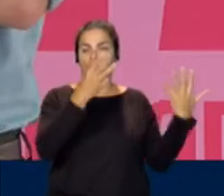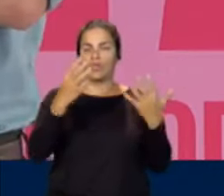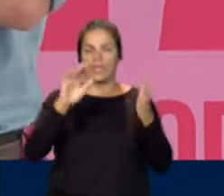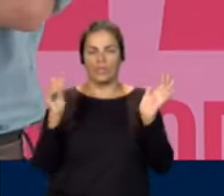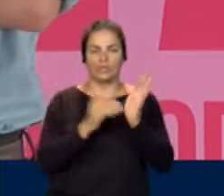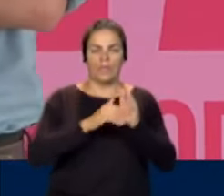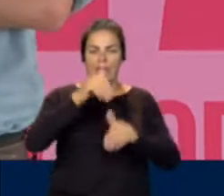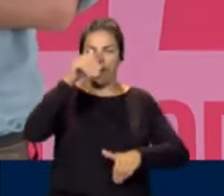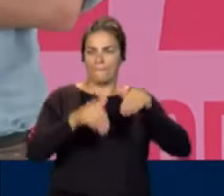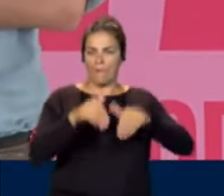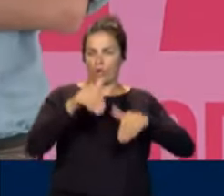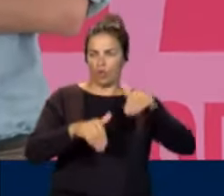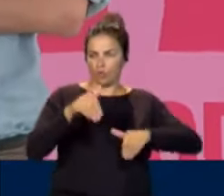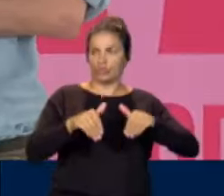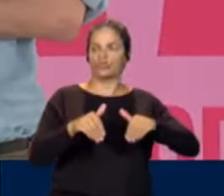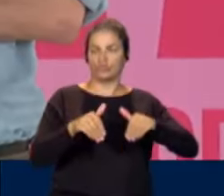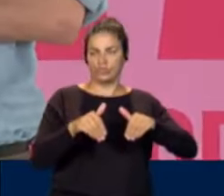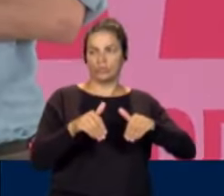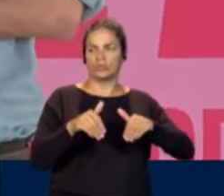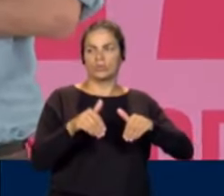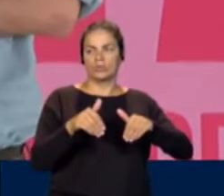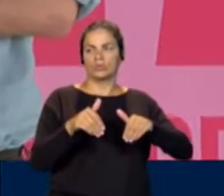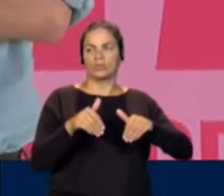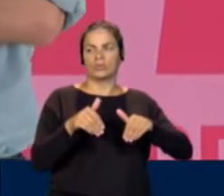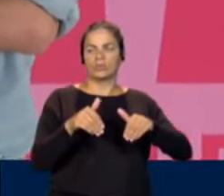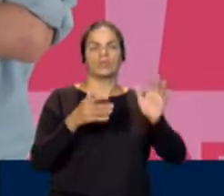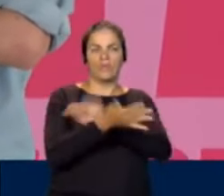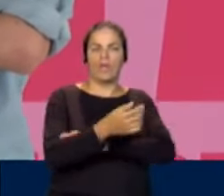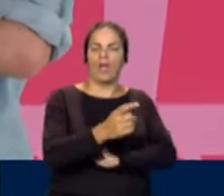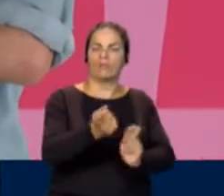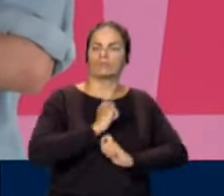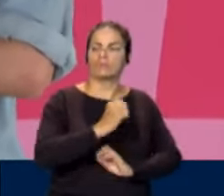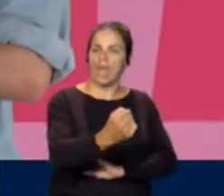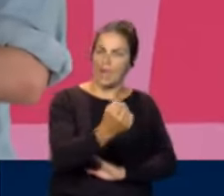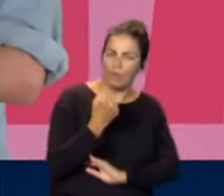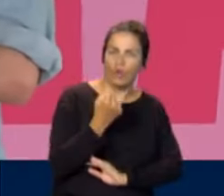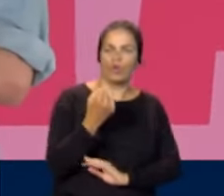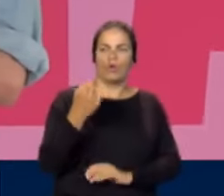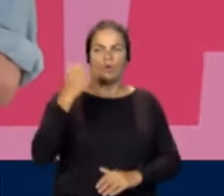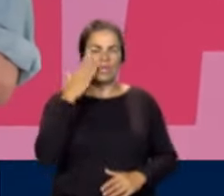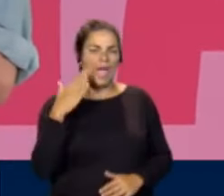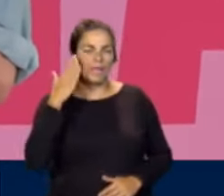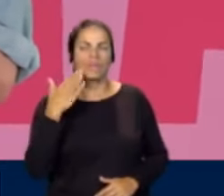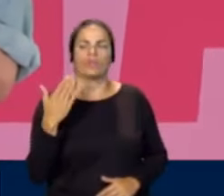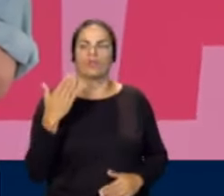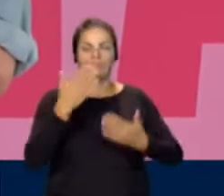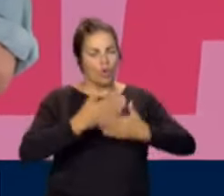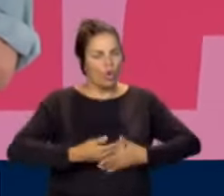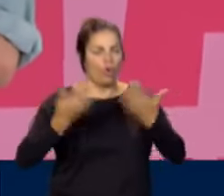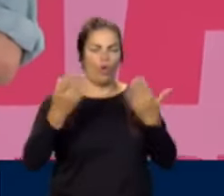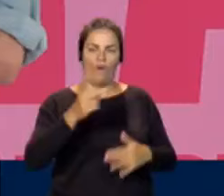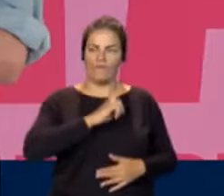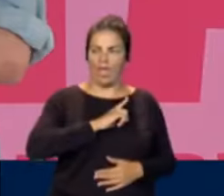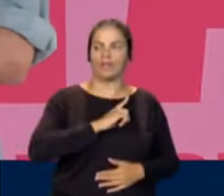votos que representaban un voto de apoyo de cariño y de confianza plena de